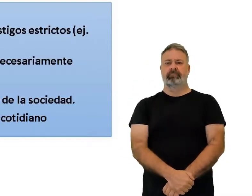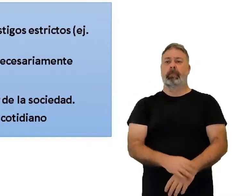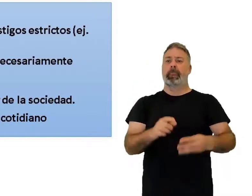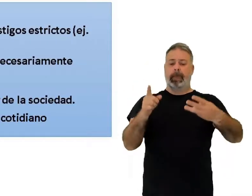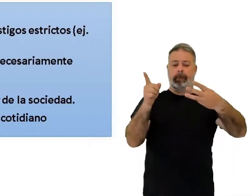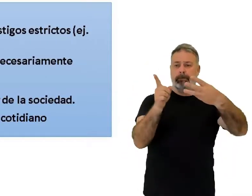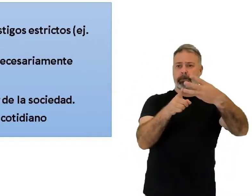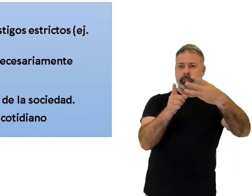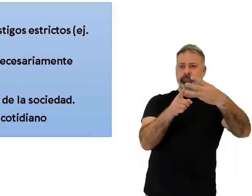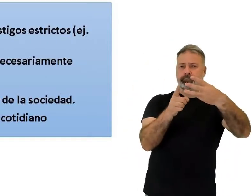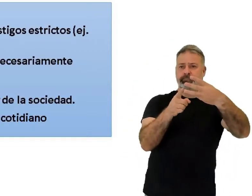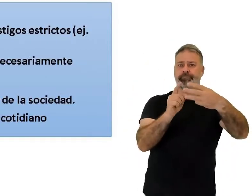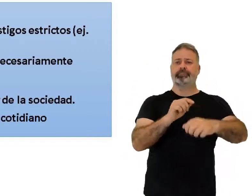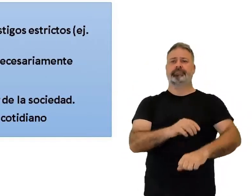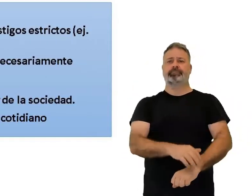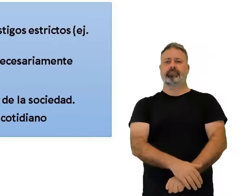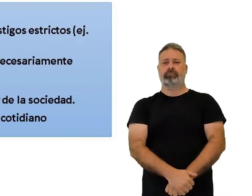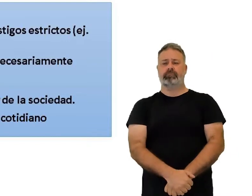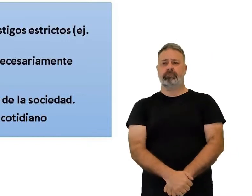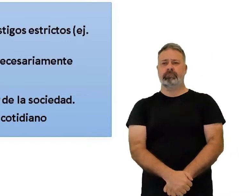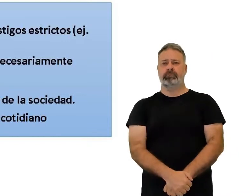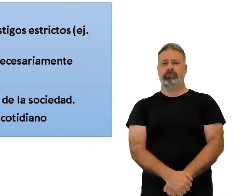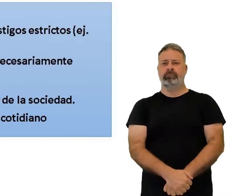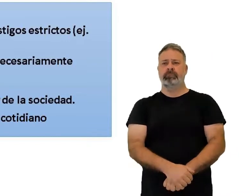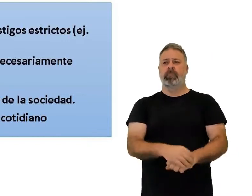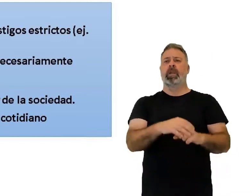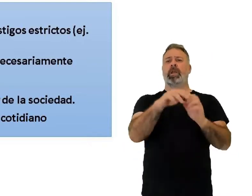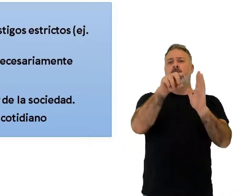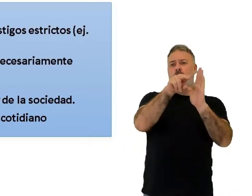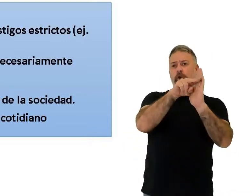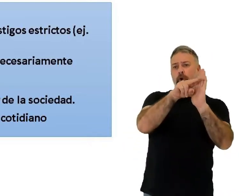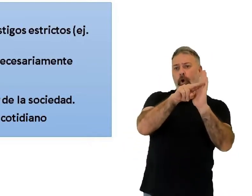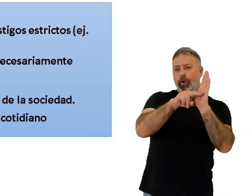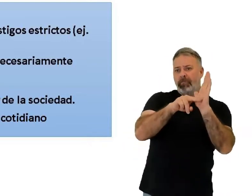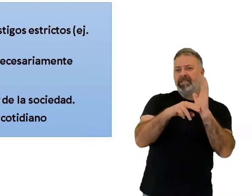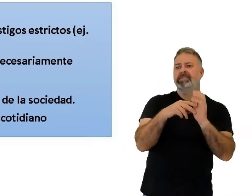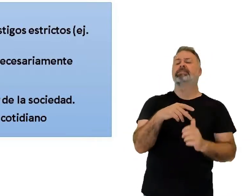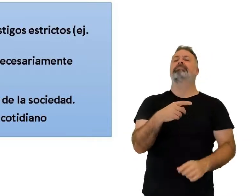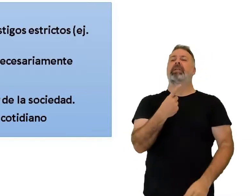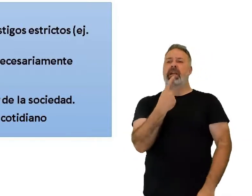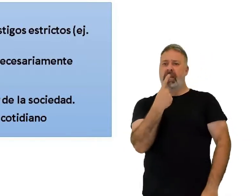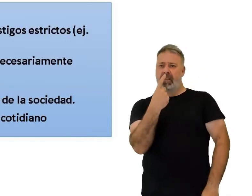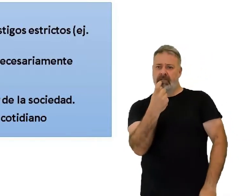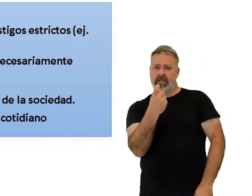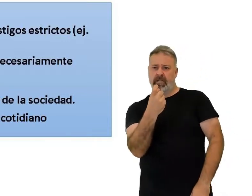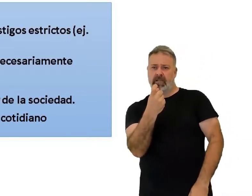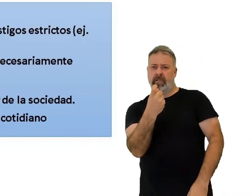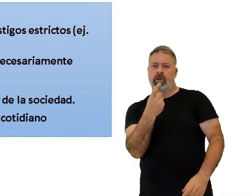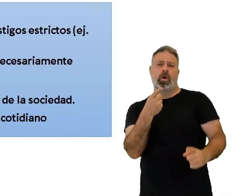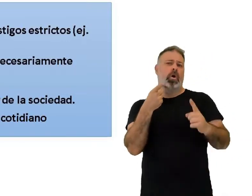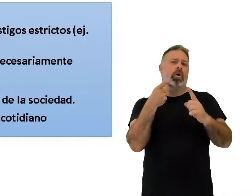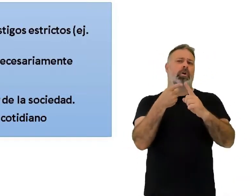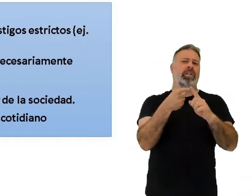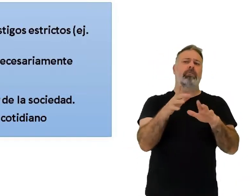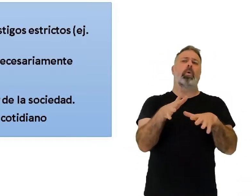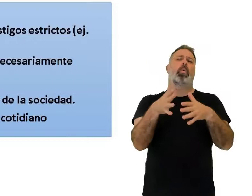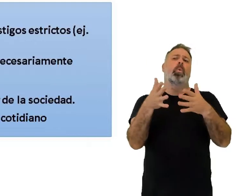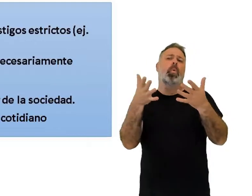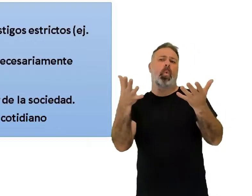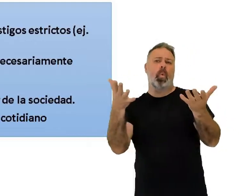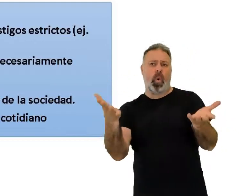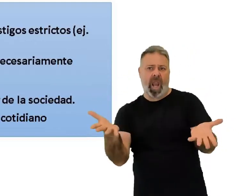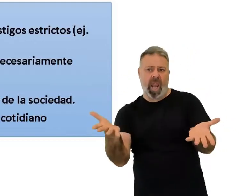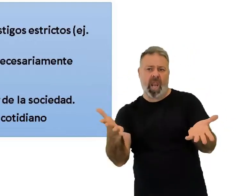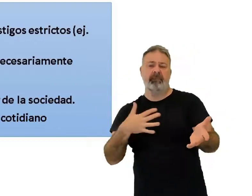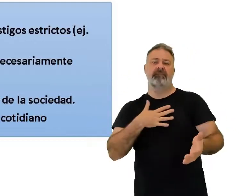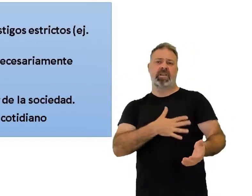MORS son unas normas muy necesarias para el bienestar de la sociedad.